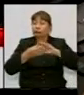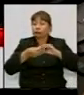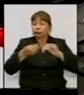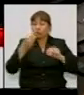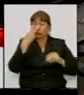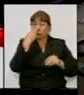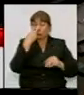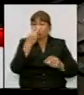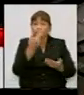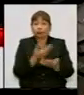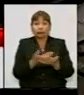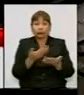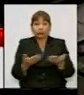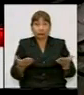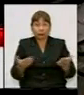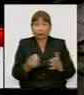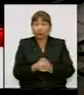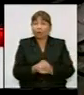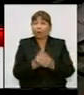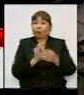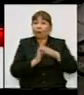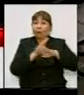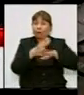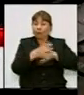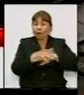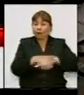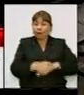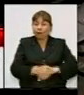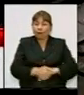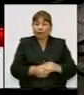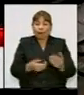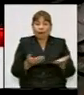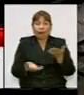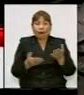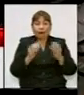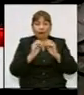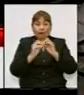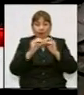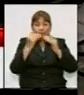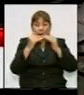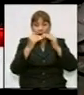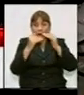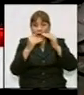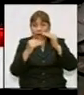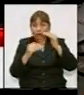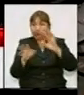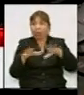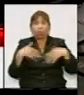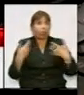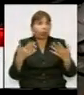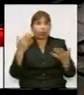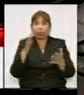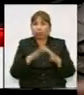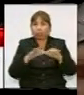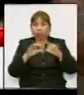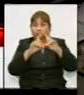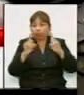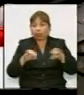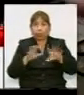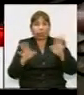carros enviados por Moscú entrando en las ciudades. Sin ordenador, el Estado deja de funcionar. Siguiente, por favor.